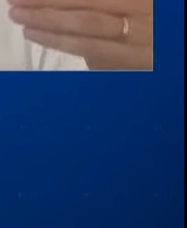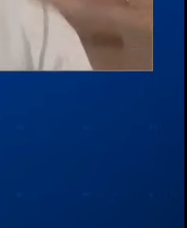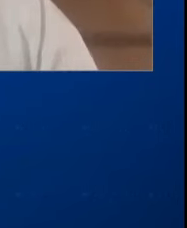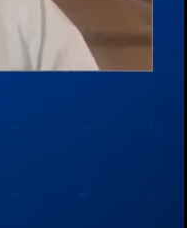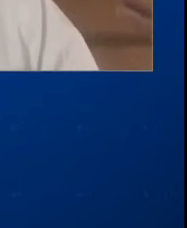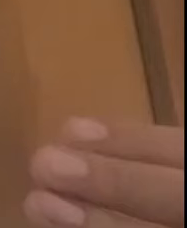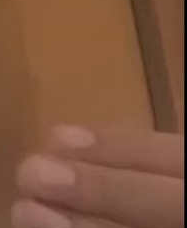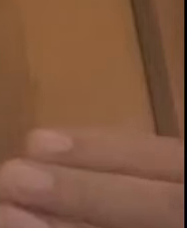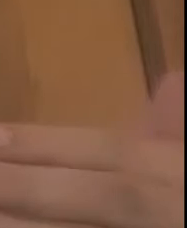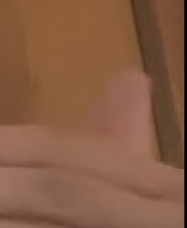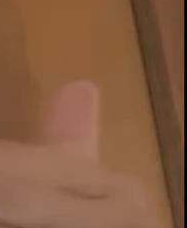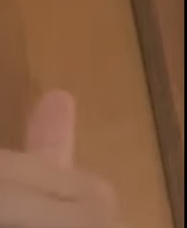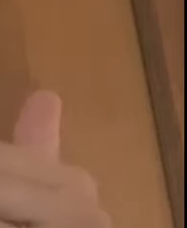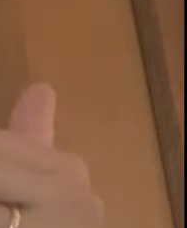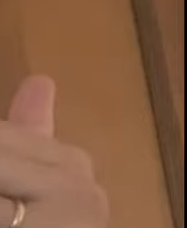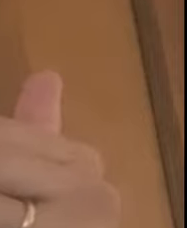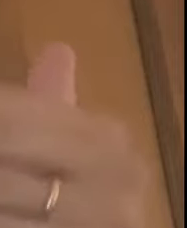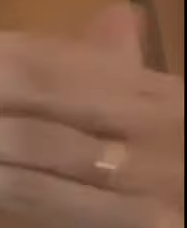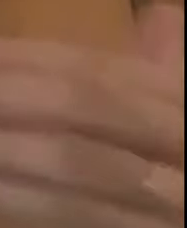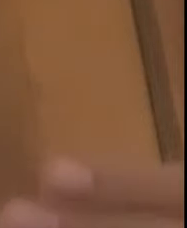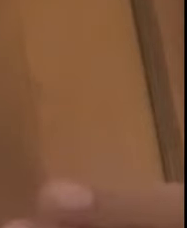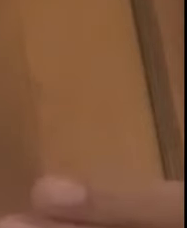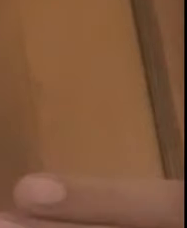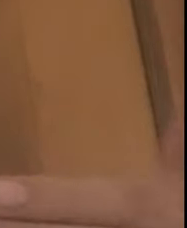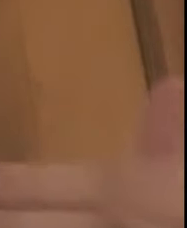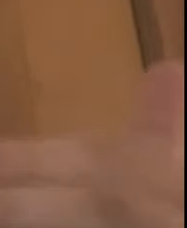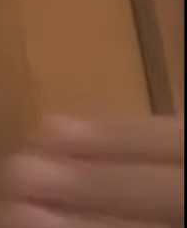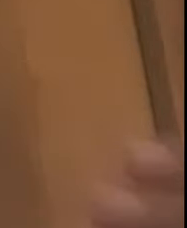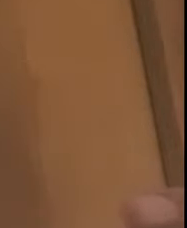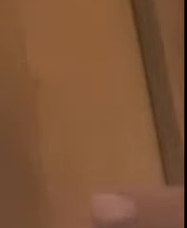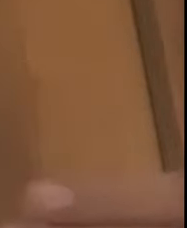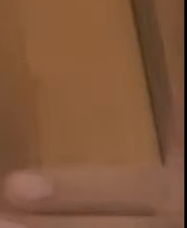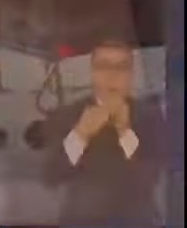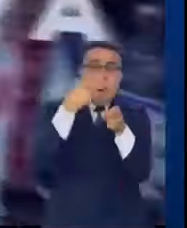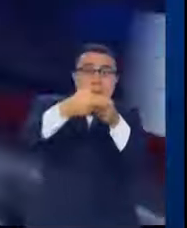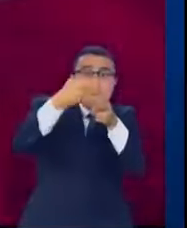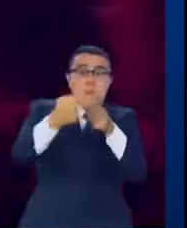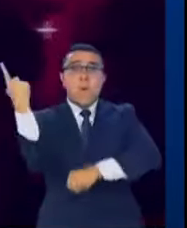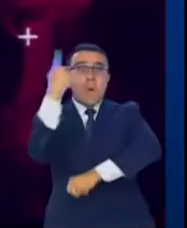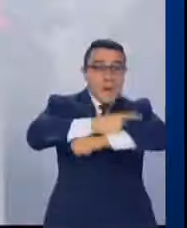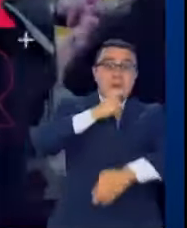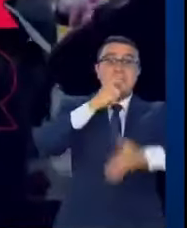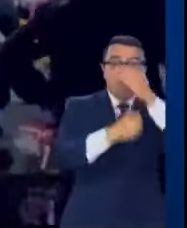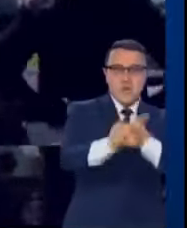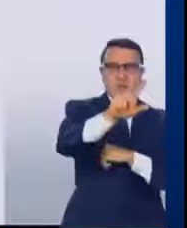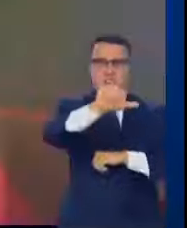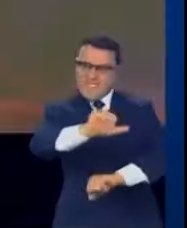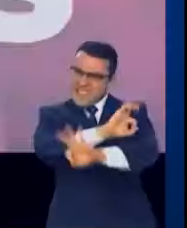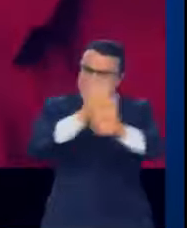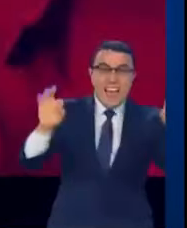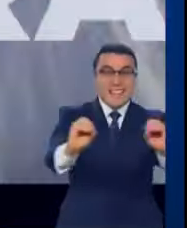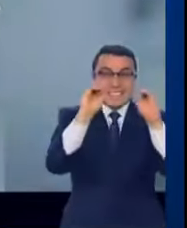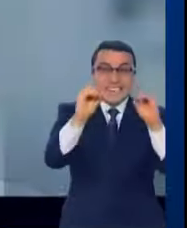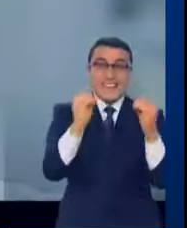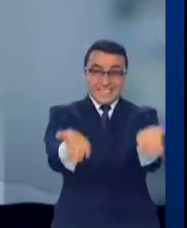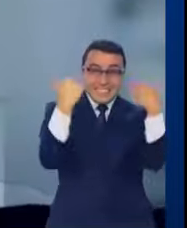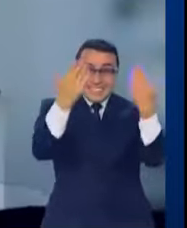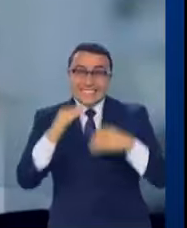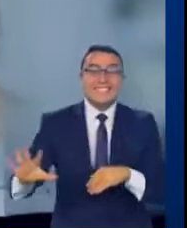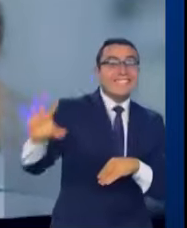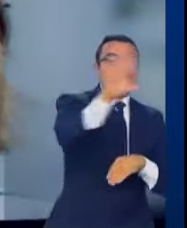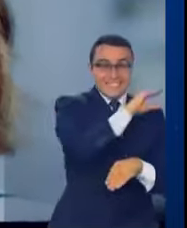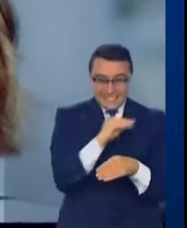Bueno, tendríamos que seguir el trámite necesario para seguir presionando, evidentemente, que se haga, pero nosotros creemos que hoy no hay